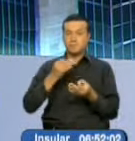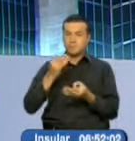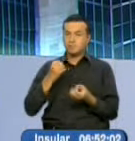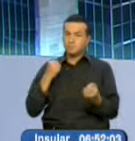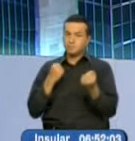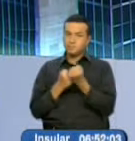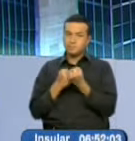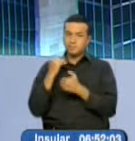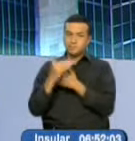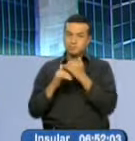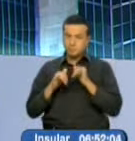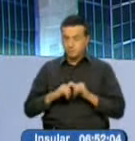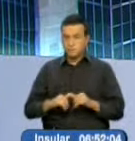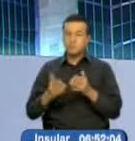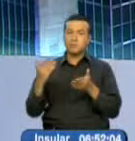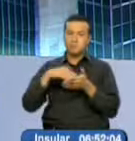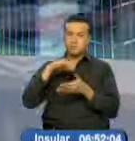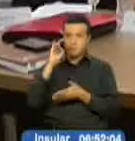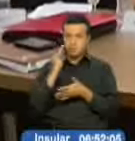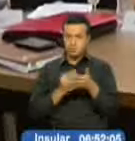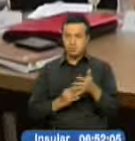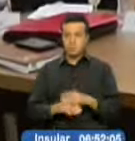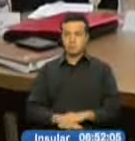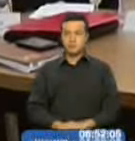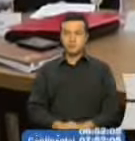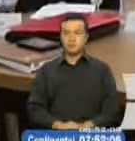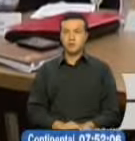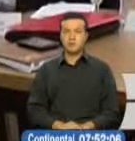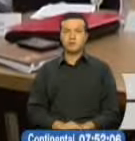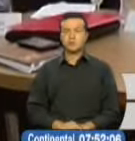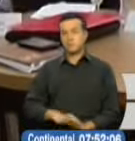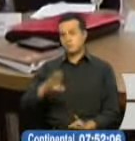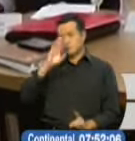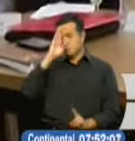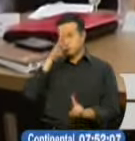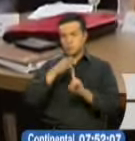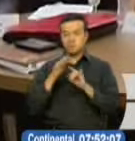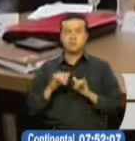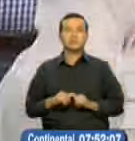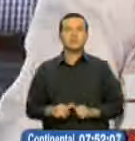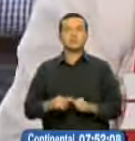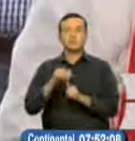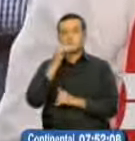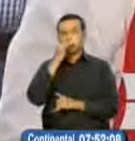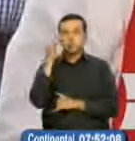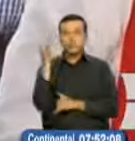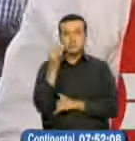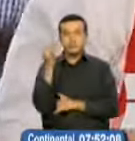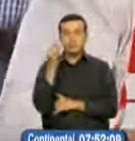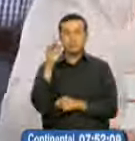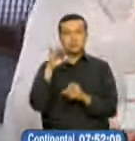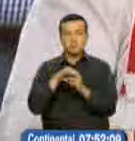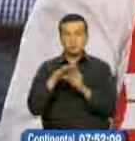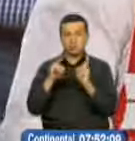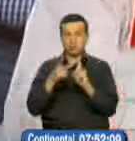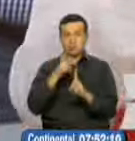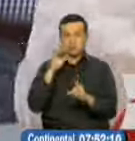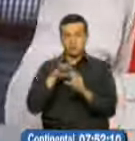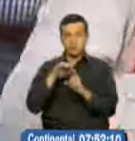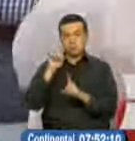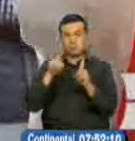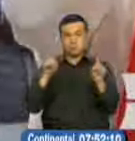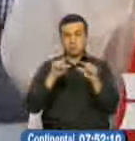defender los resultados del recuento. Con el propósito de mantener la legitimidad de la elección en la segunda vuelta,